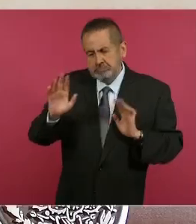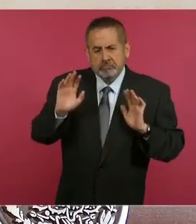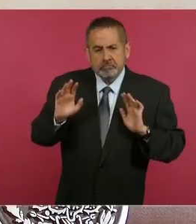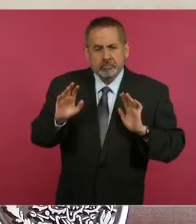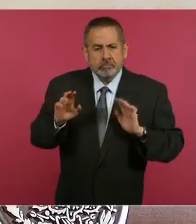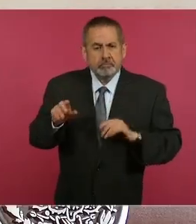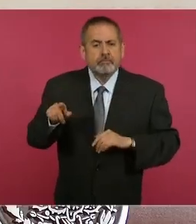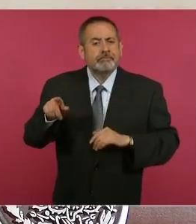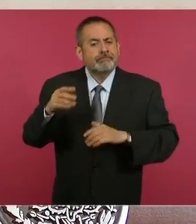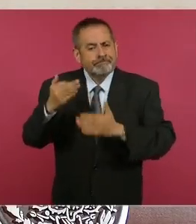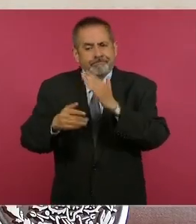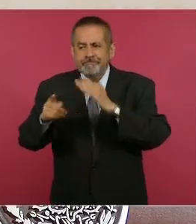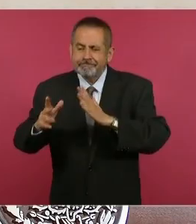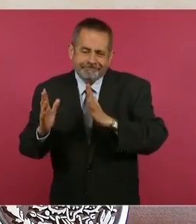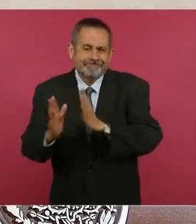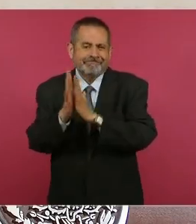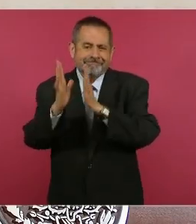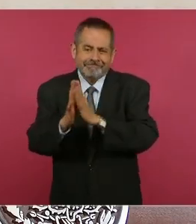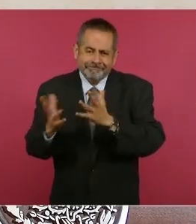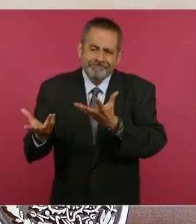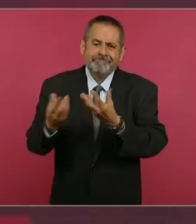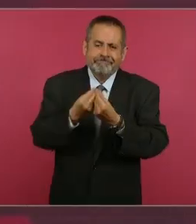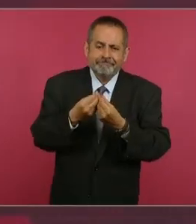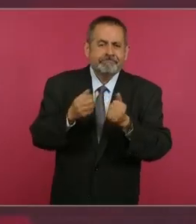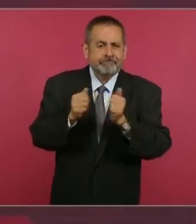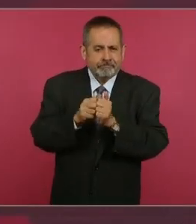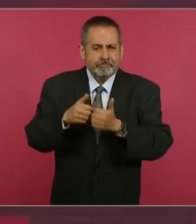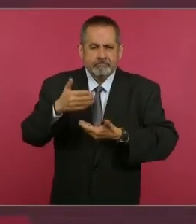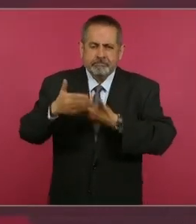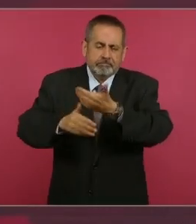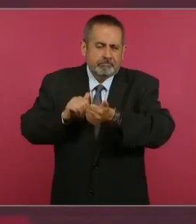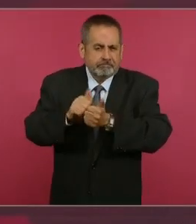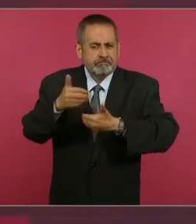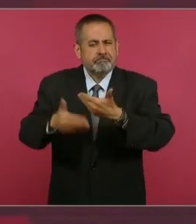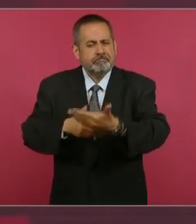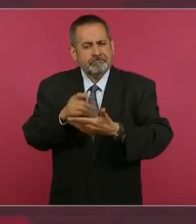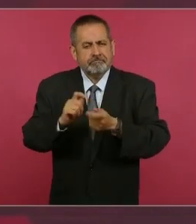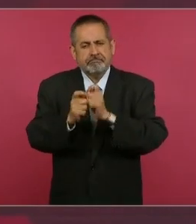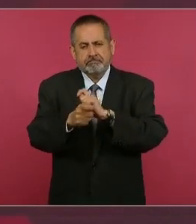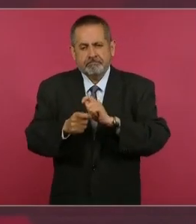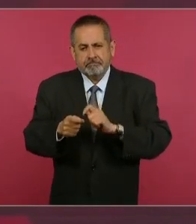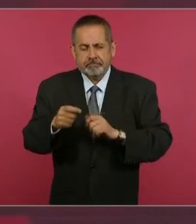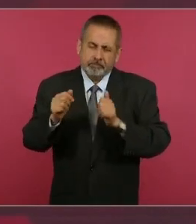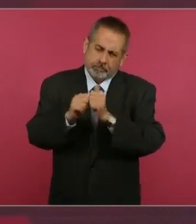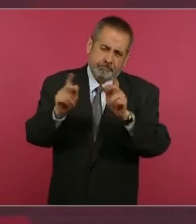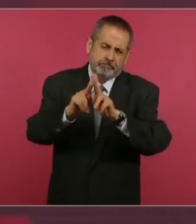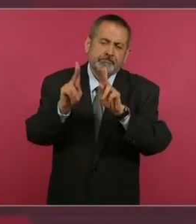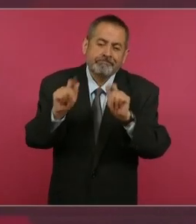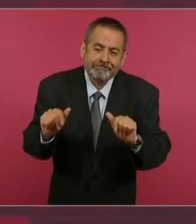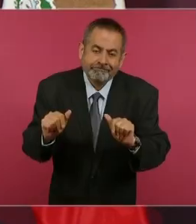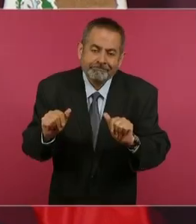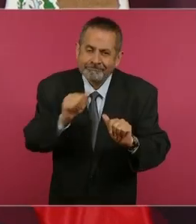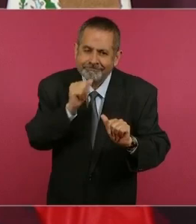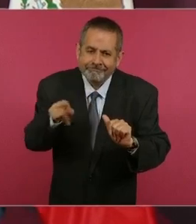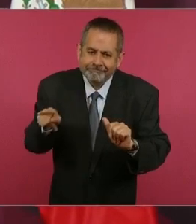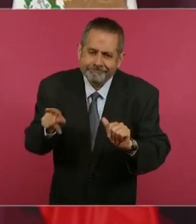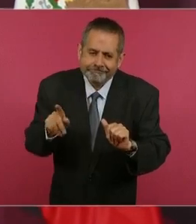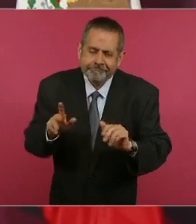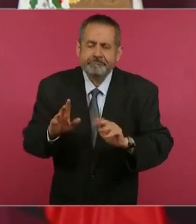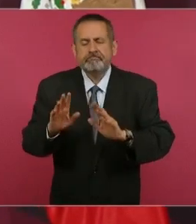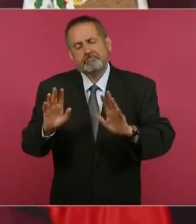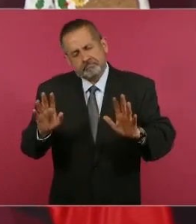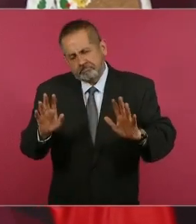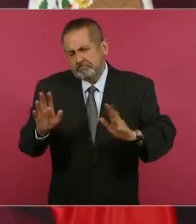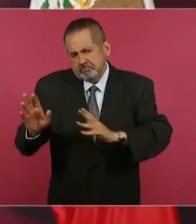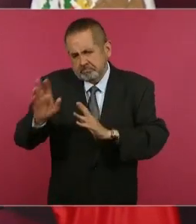no hayan participado en el proceso de transformación por la vía pacífica, que